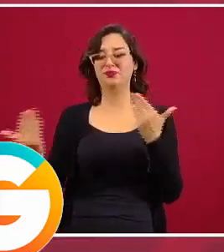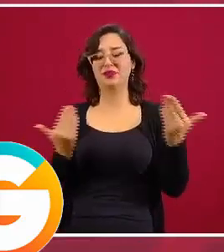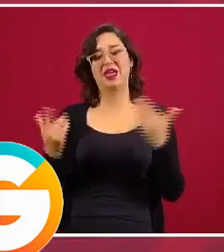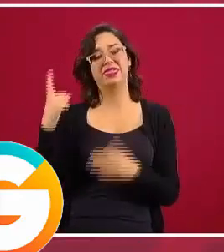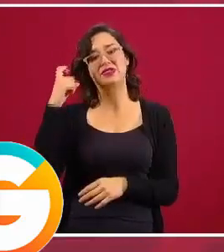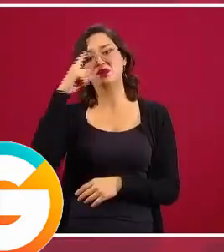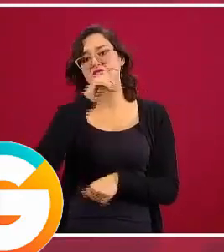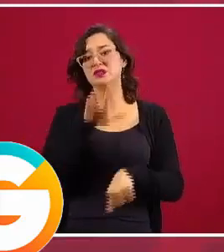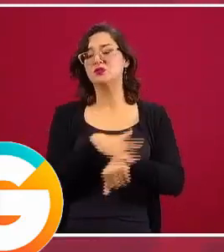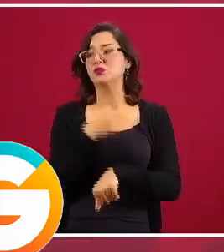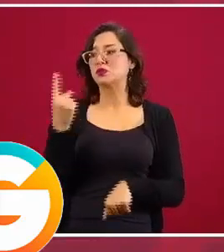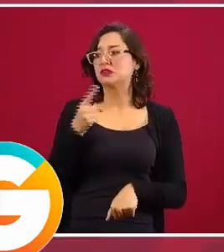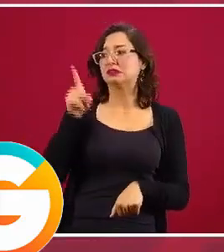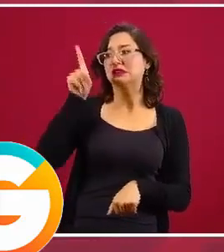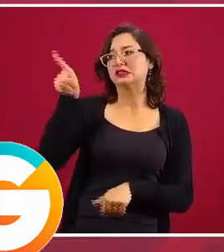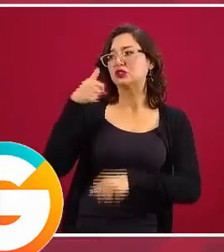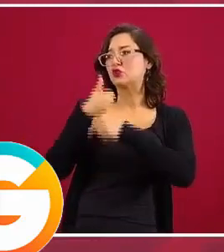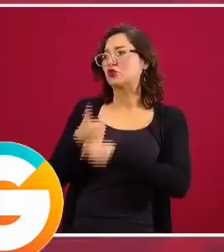de tragedia.